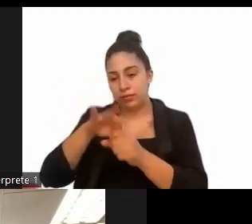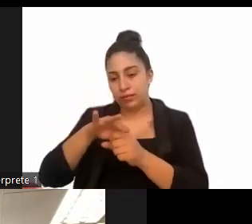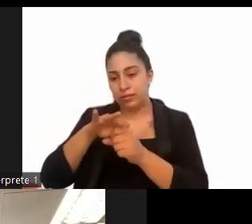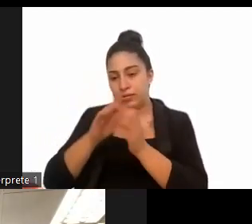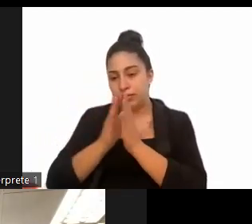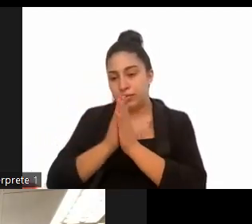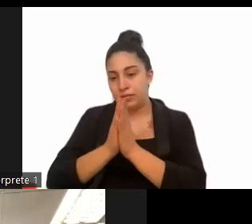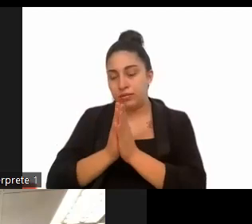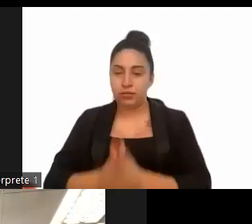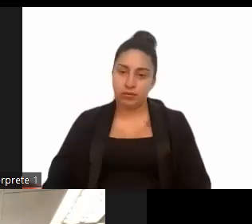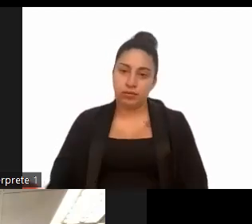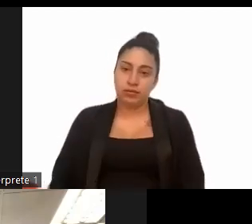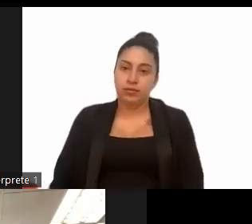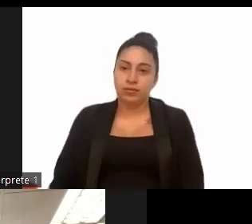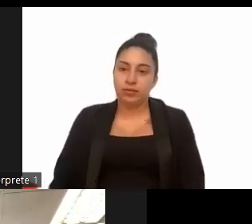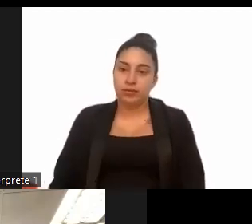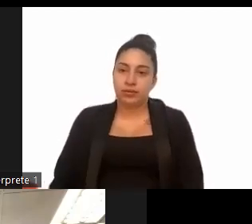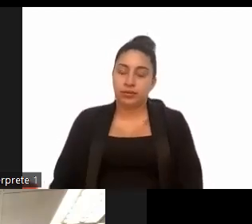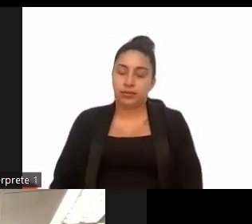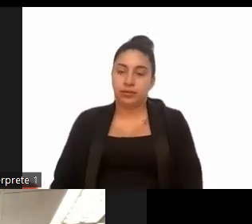nominal.